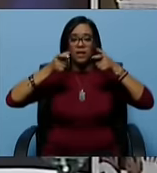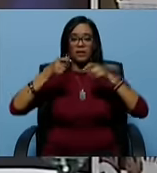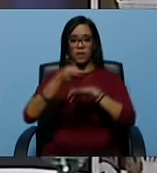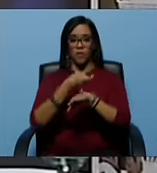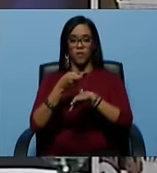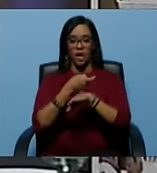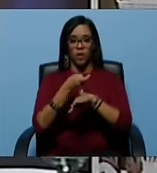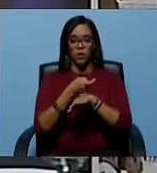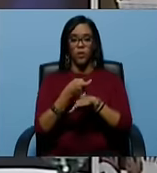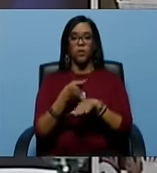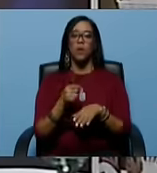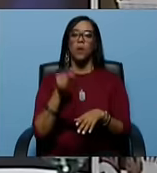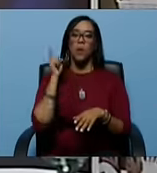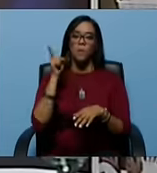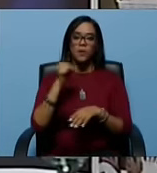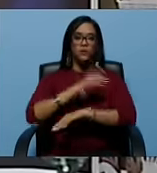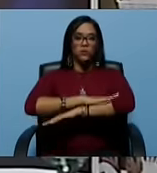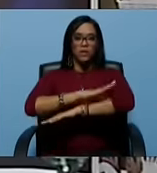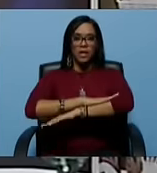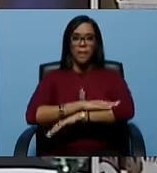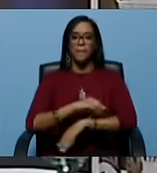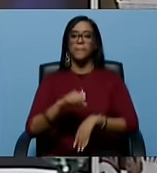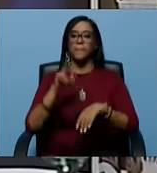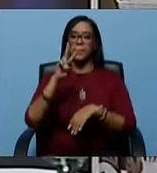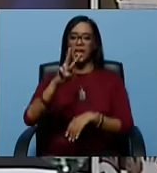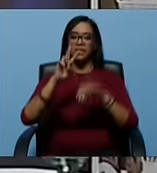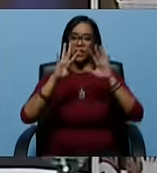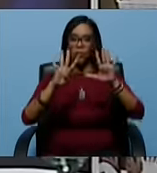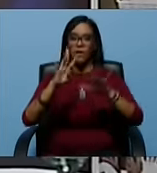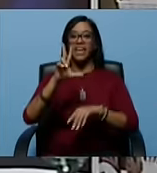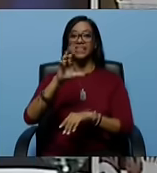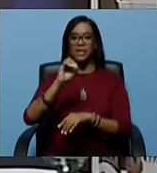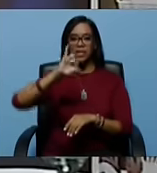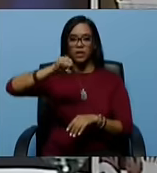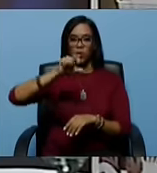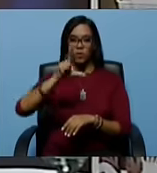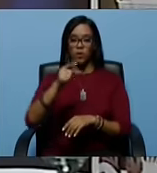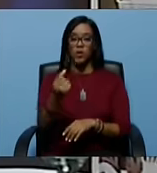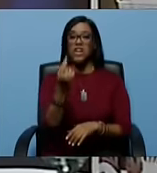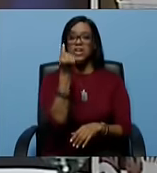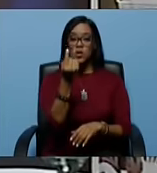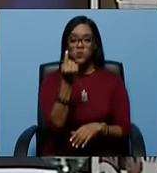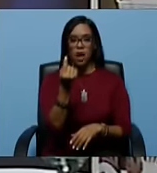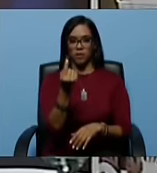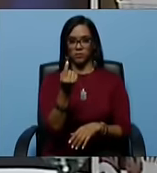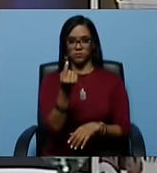por su actuación el día 29 y 30 de julio. Ni una sola denuncia.